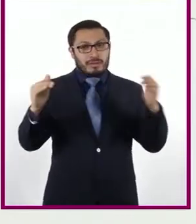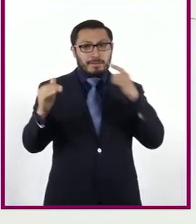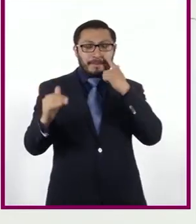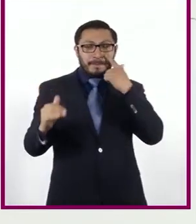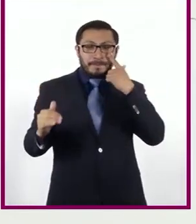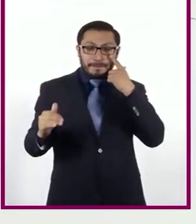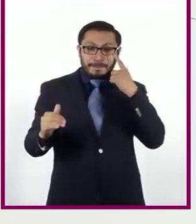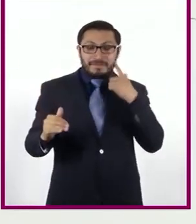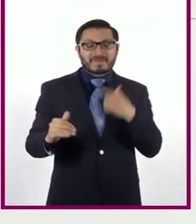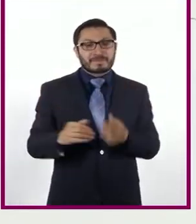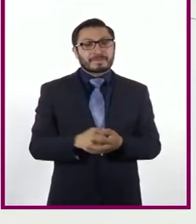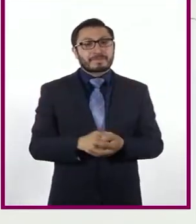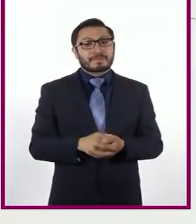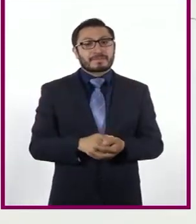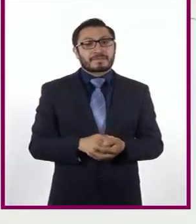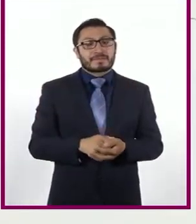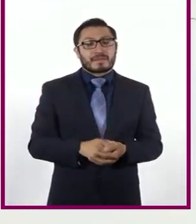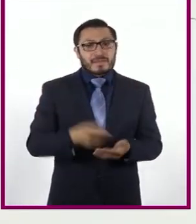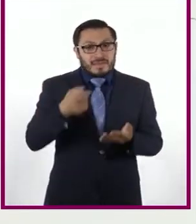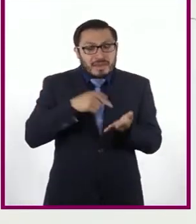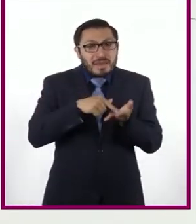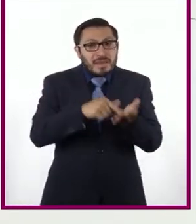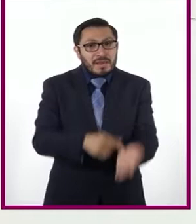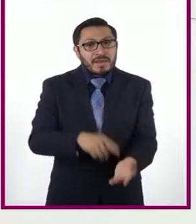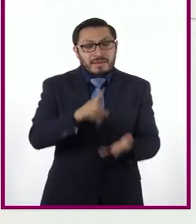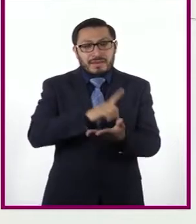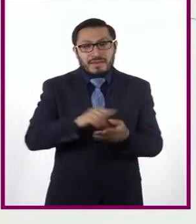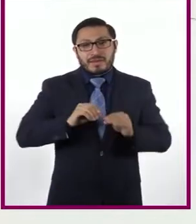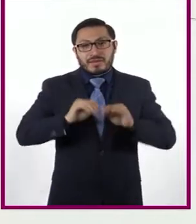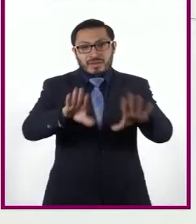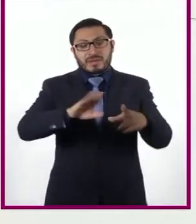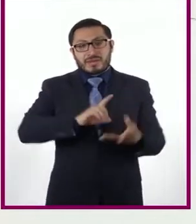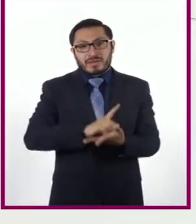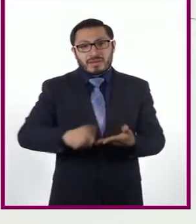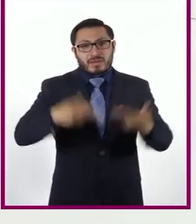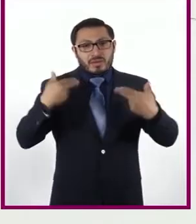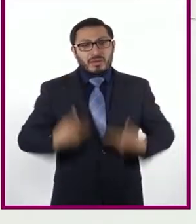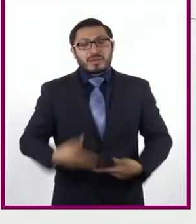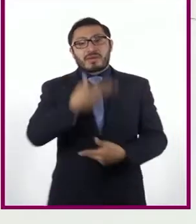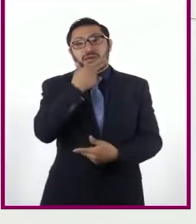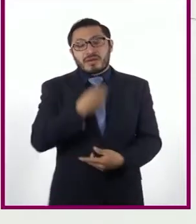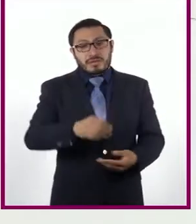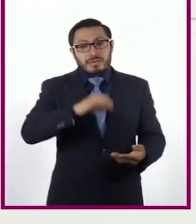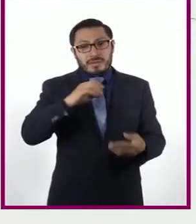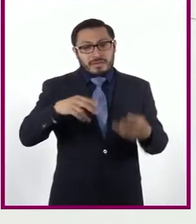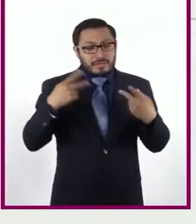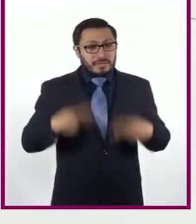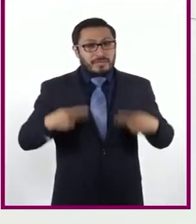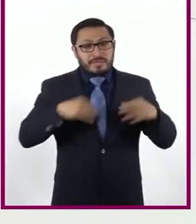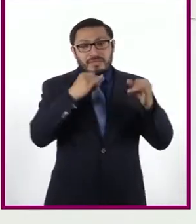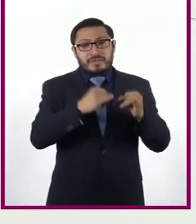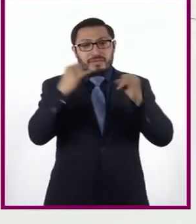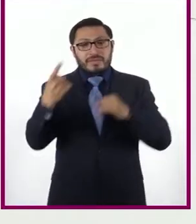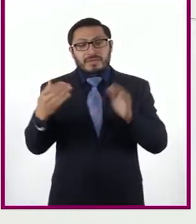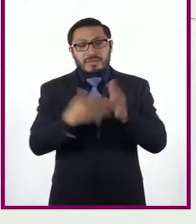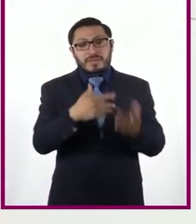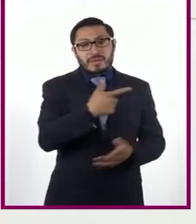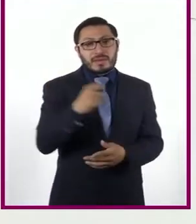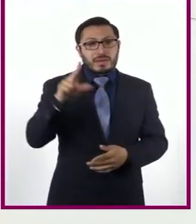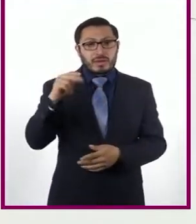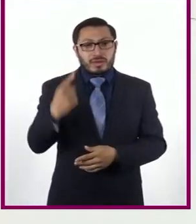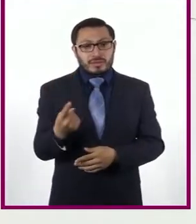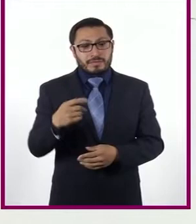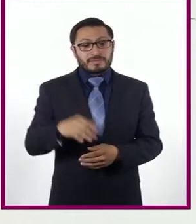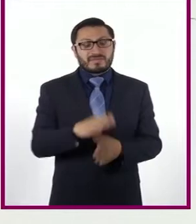principio emanado de la Declaración de los Derechos Humanos del Hombre y del Ciudadano de 1789,